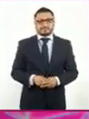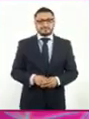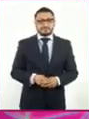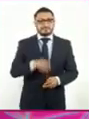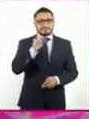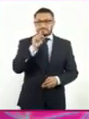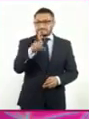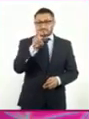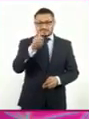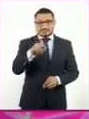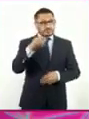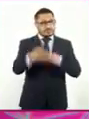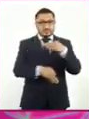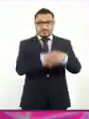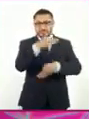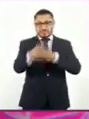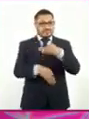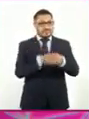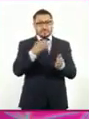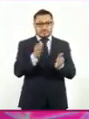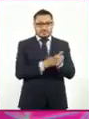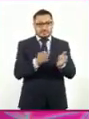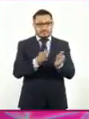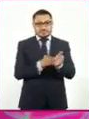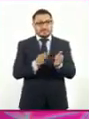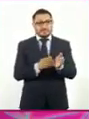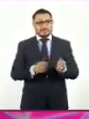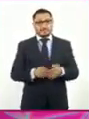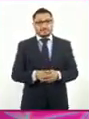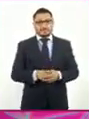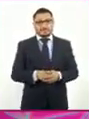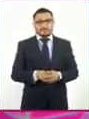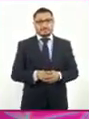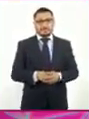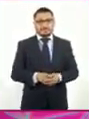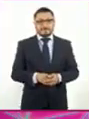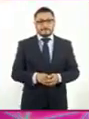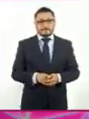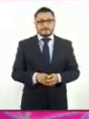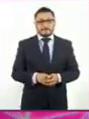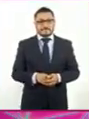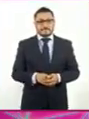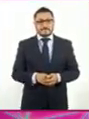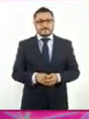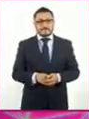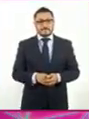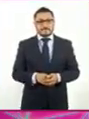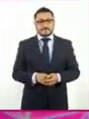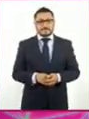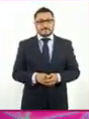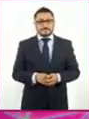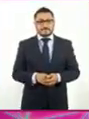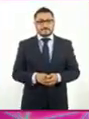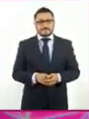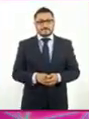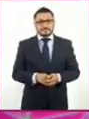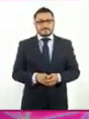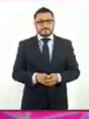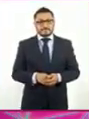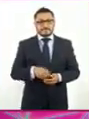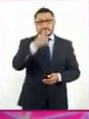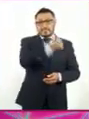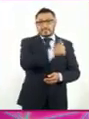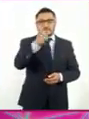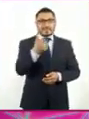Repite las mismas marcas a cada 4 centímetros en cada 3 o 5 hojas.